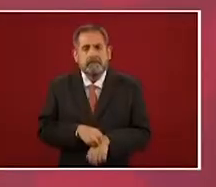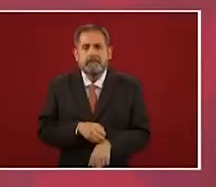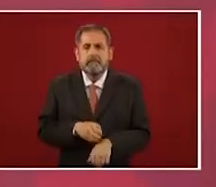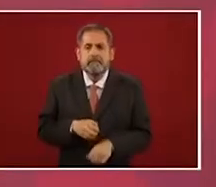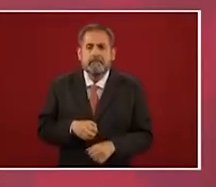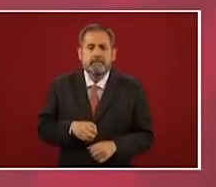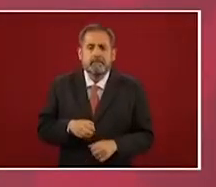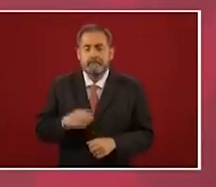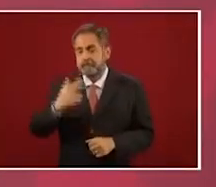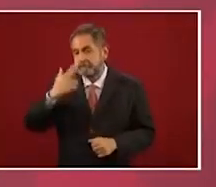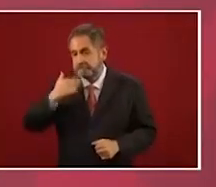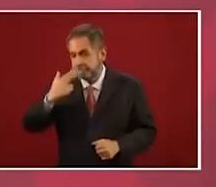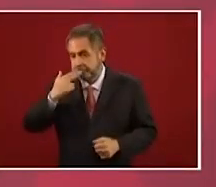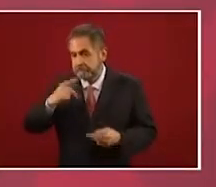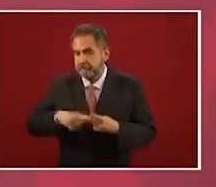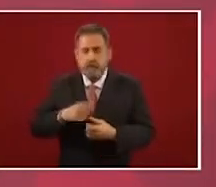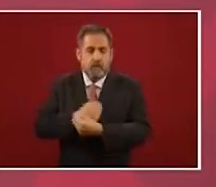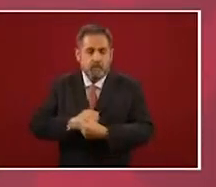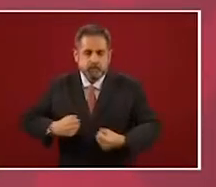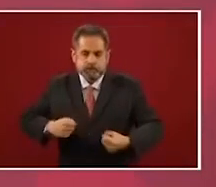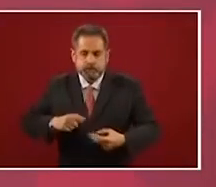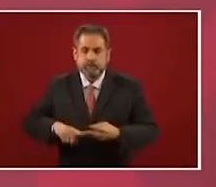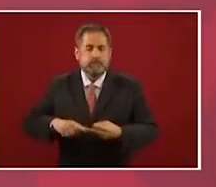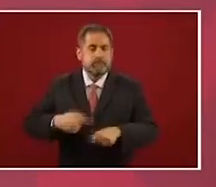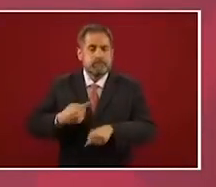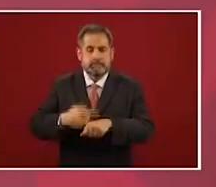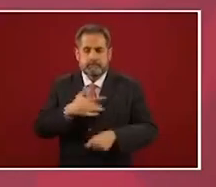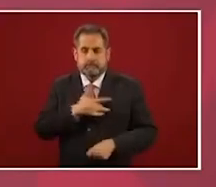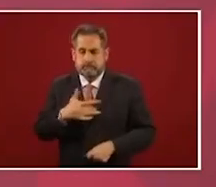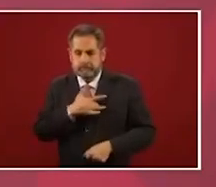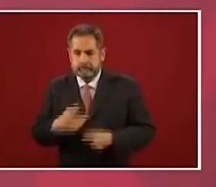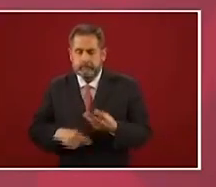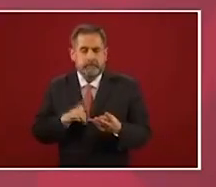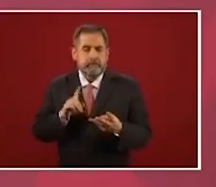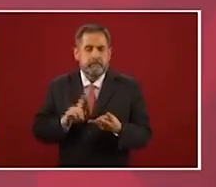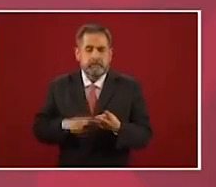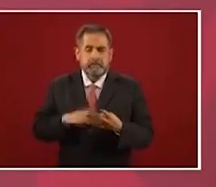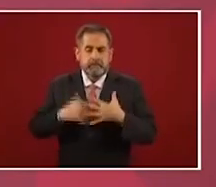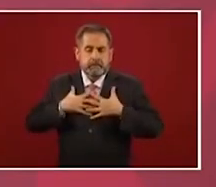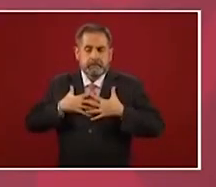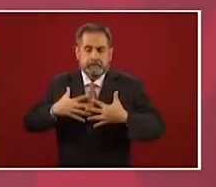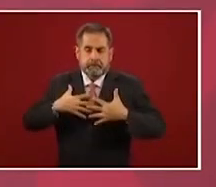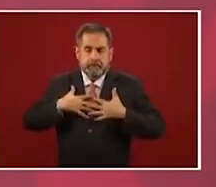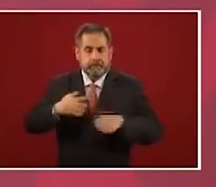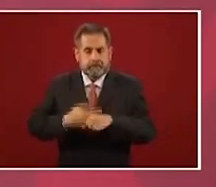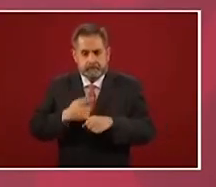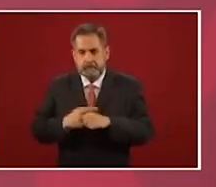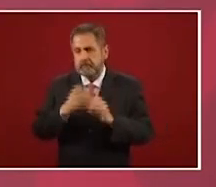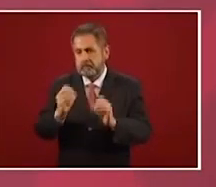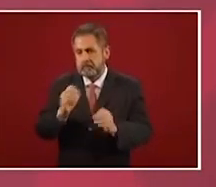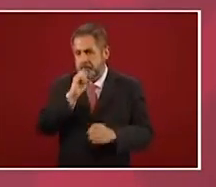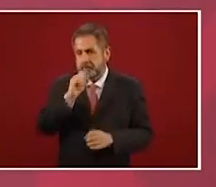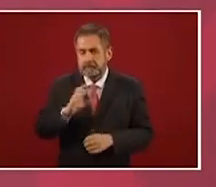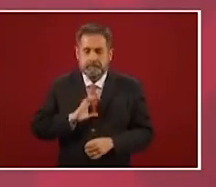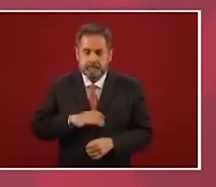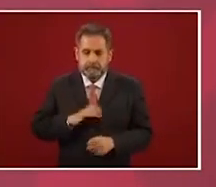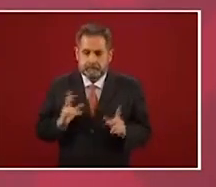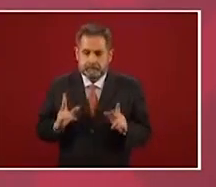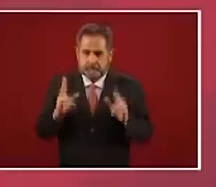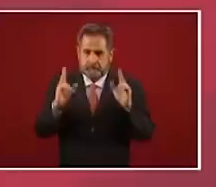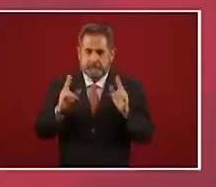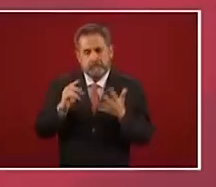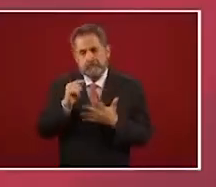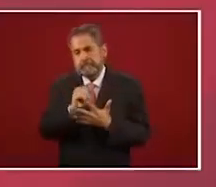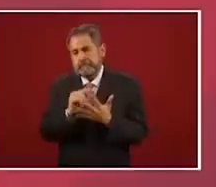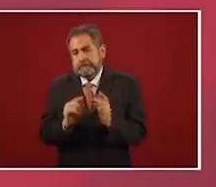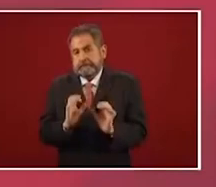organismo: diabetes, obesidad, enfermedad cardíaca, enfermedad pulmonar y, por supuesto, cáncer y